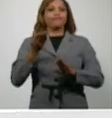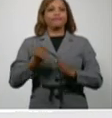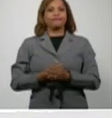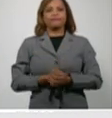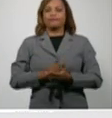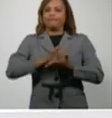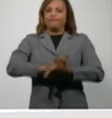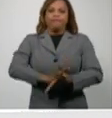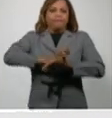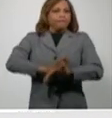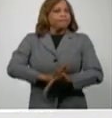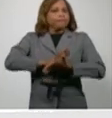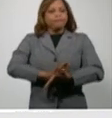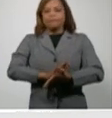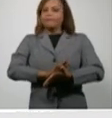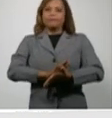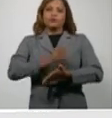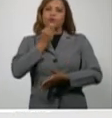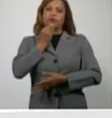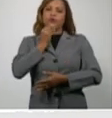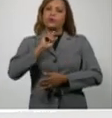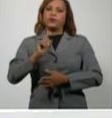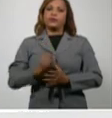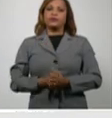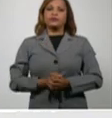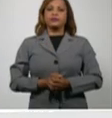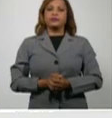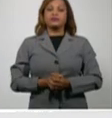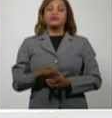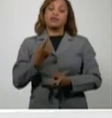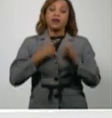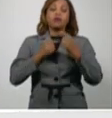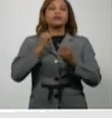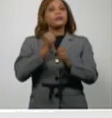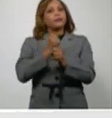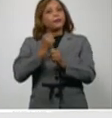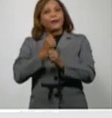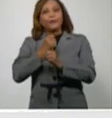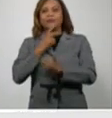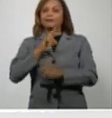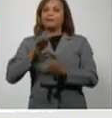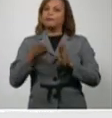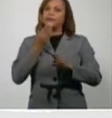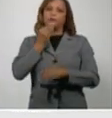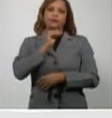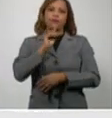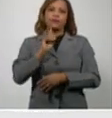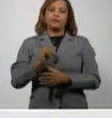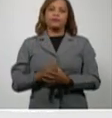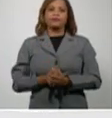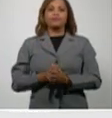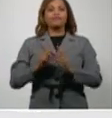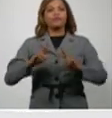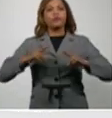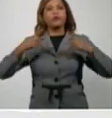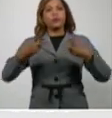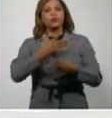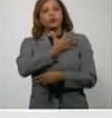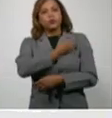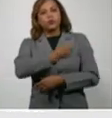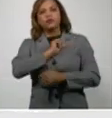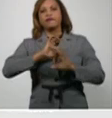reanimación a pesar de que se trabajó para lograr. Nuevamente nuestras condolencias a familiares y